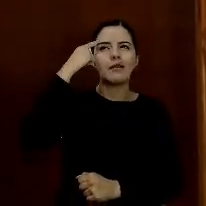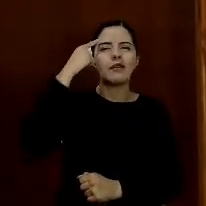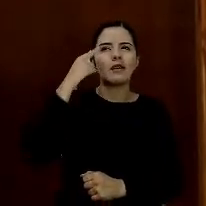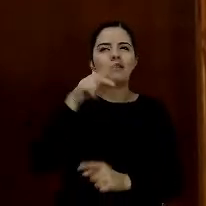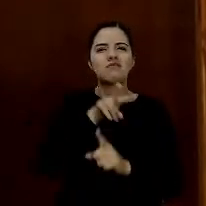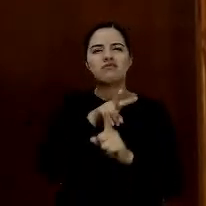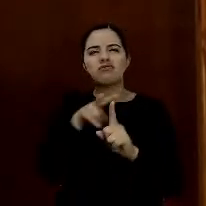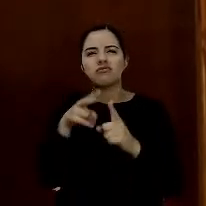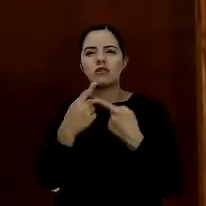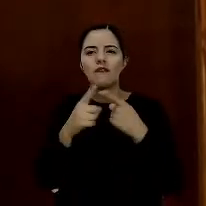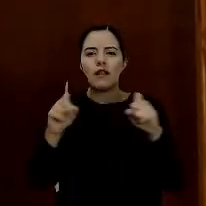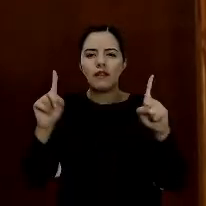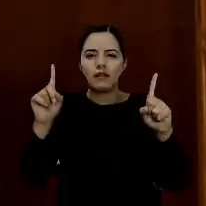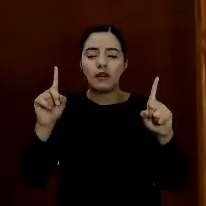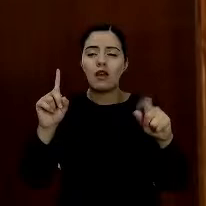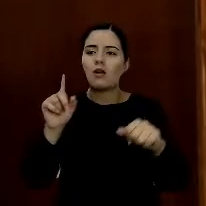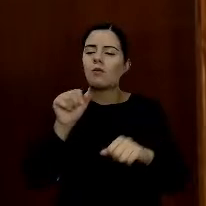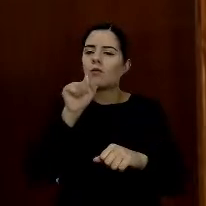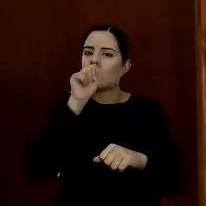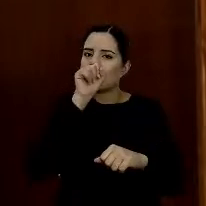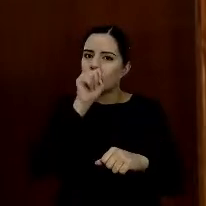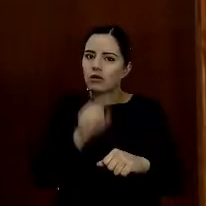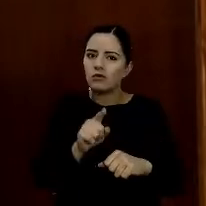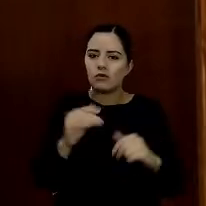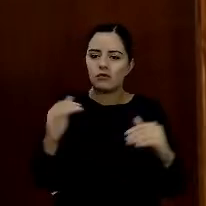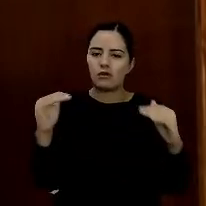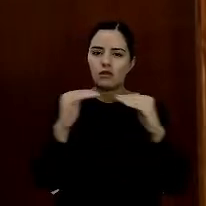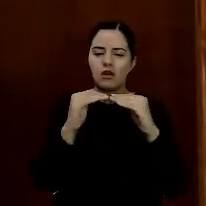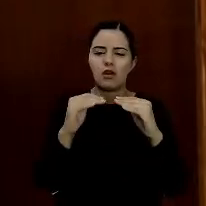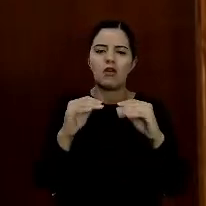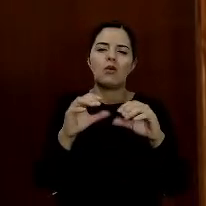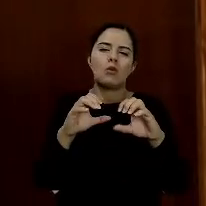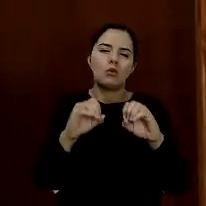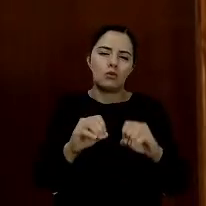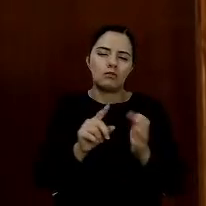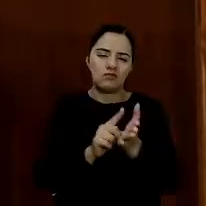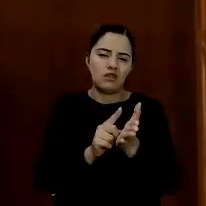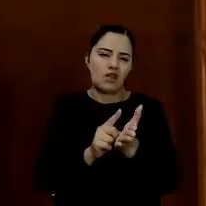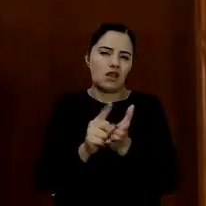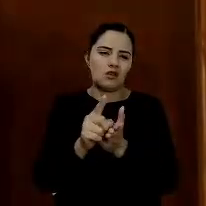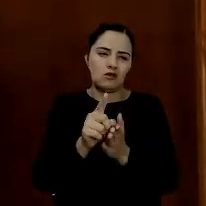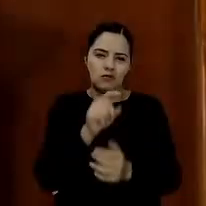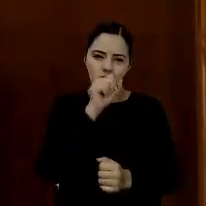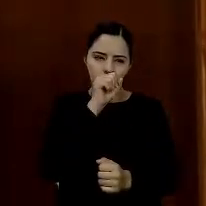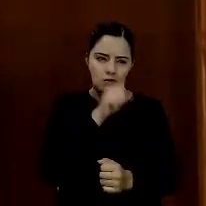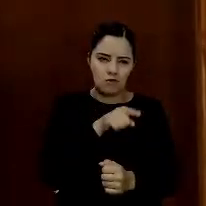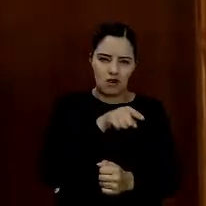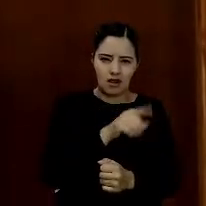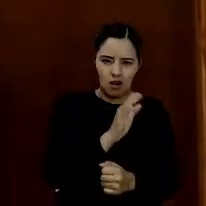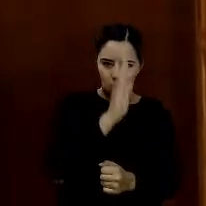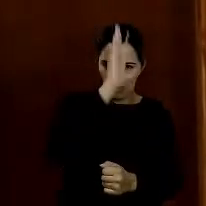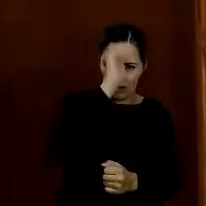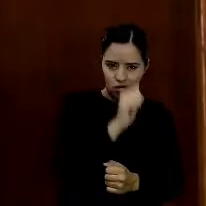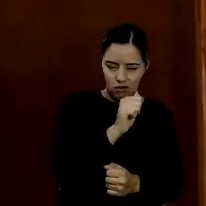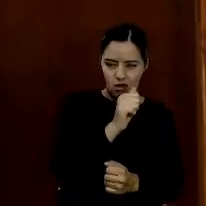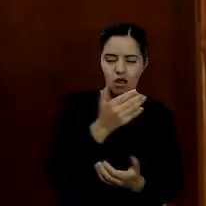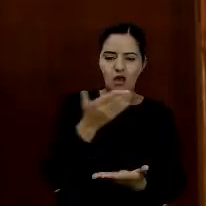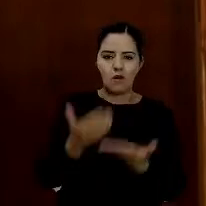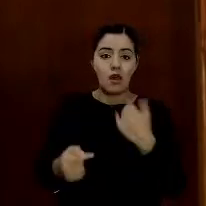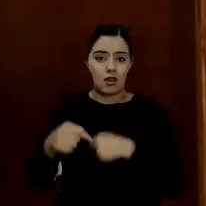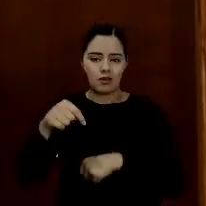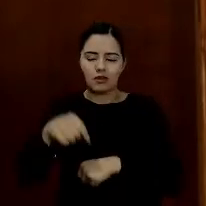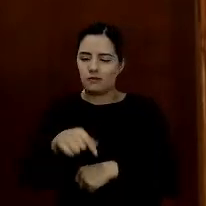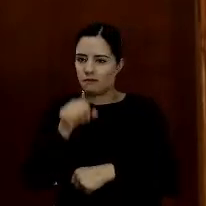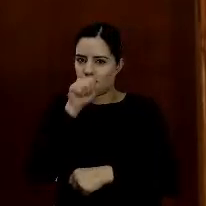mismo rango o nivel los derechos de la madre tierra y los